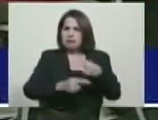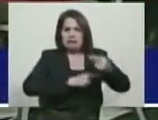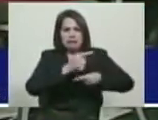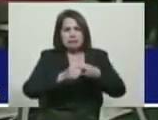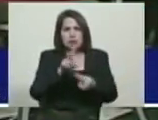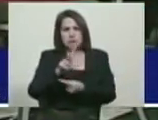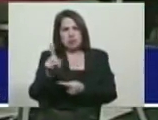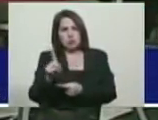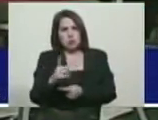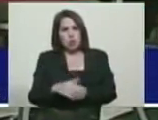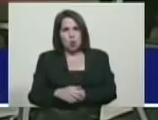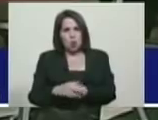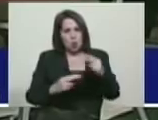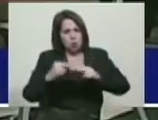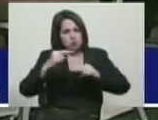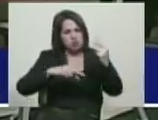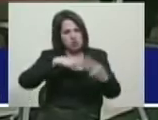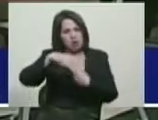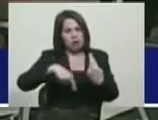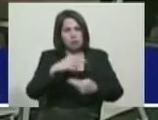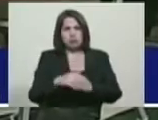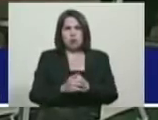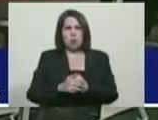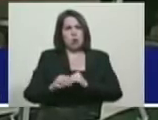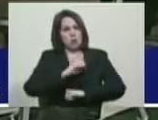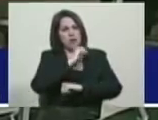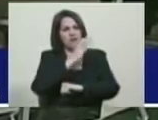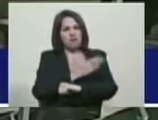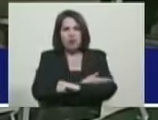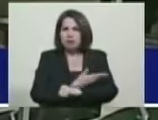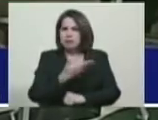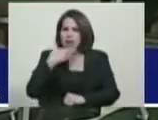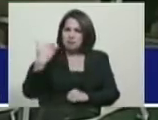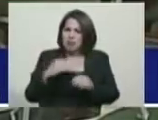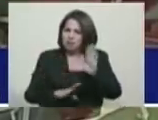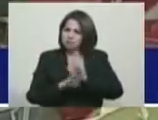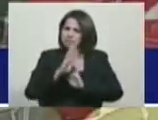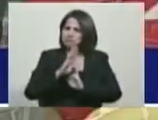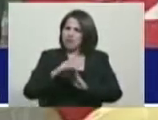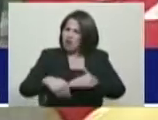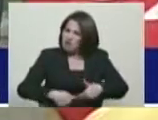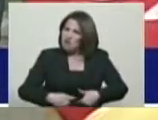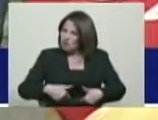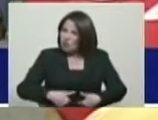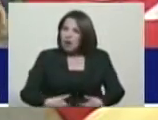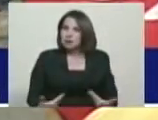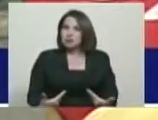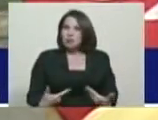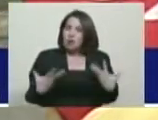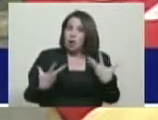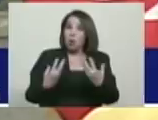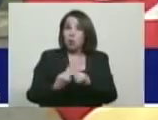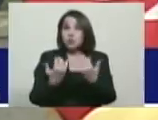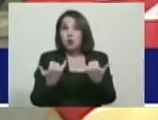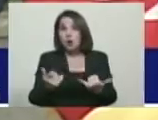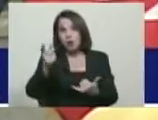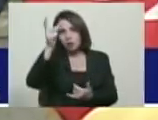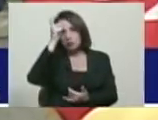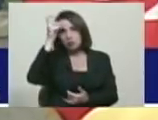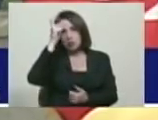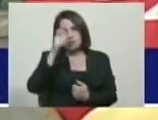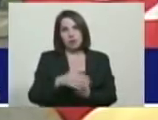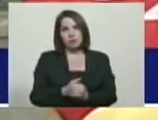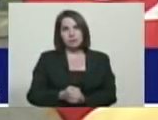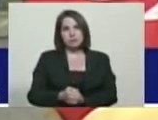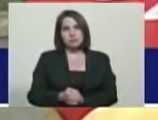Y ahora con más fuerza, con más ahínco, porque nos hemos encontrado con Turquía en este camino. Y